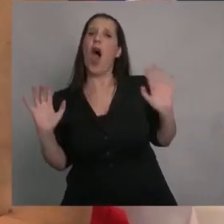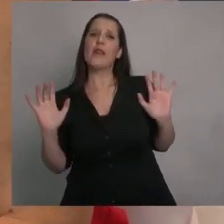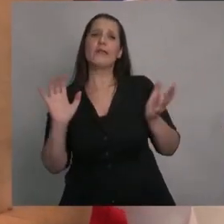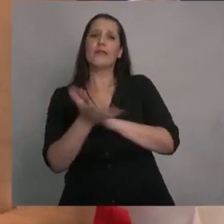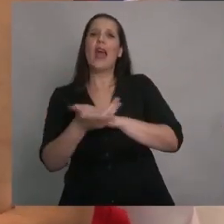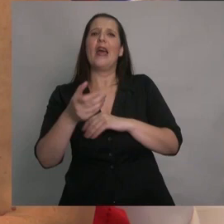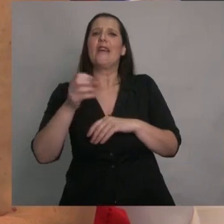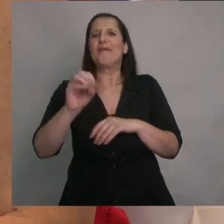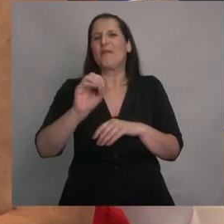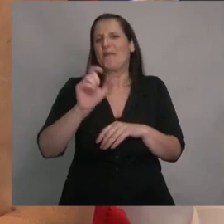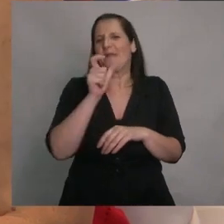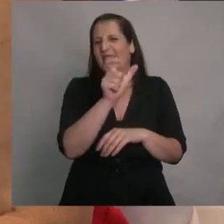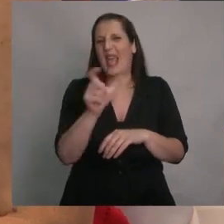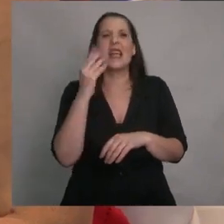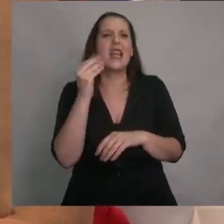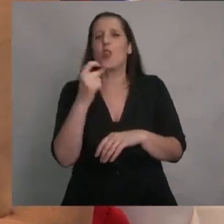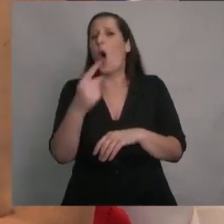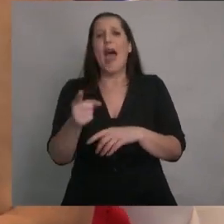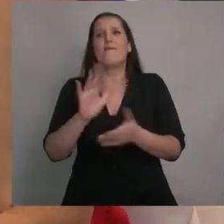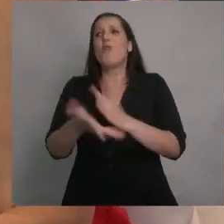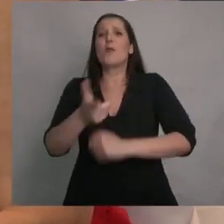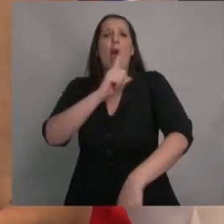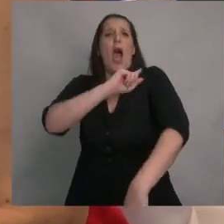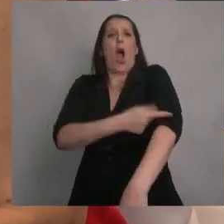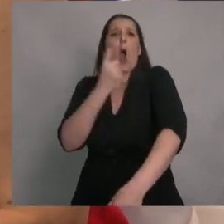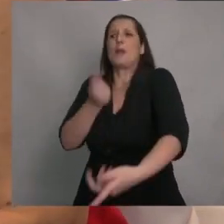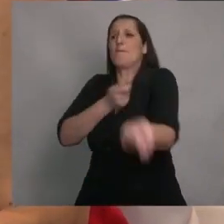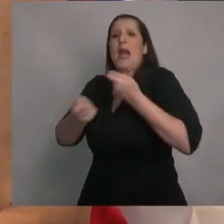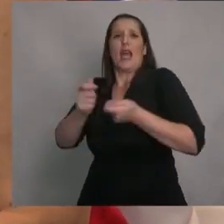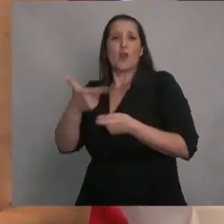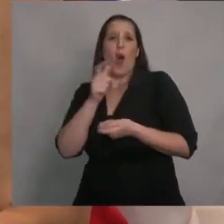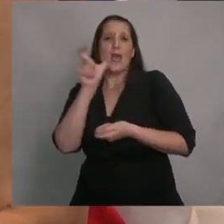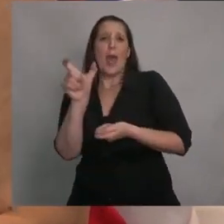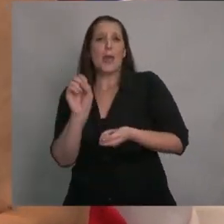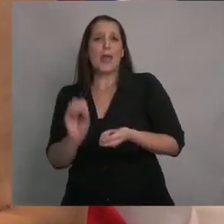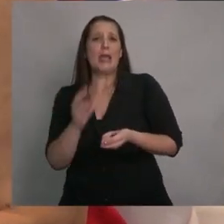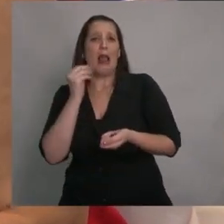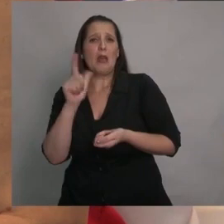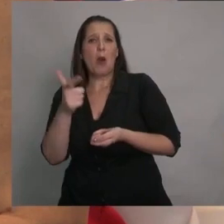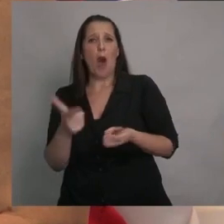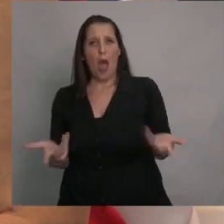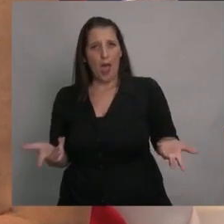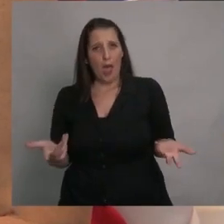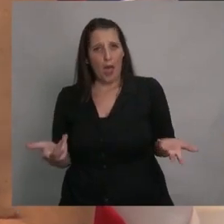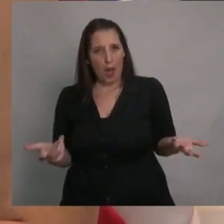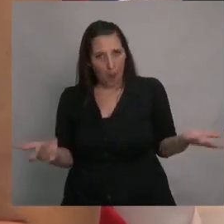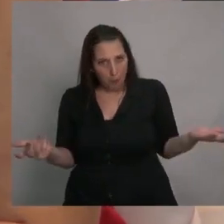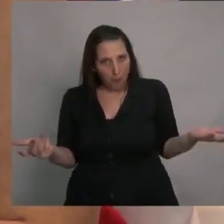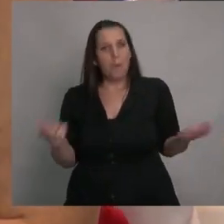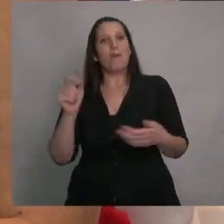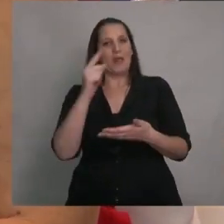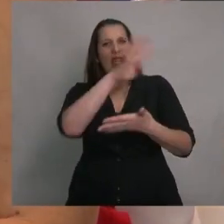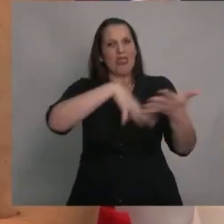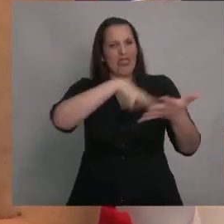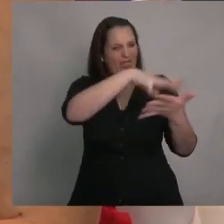masculinity y no existe the masculine mandate. Porque es central en mis últimos textos, que digo que la única manera